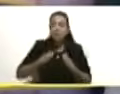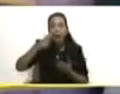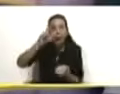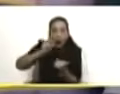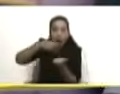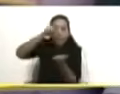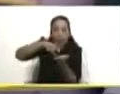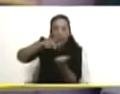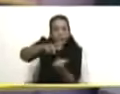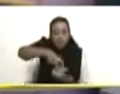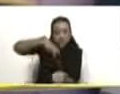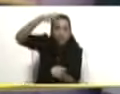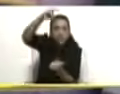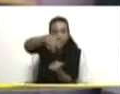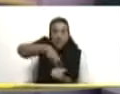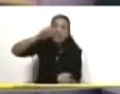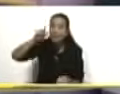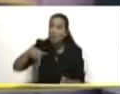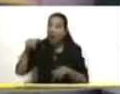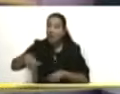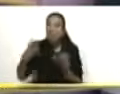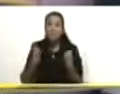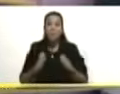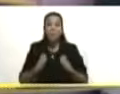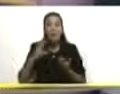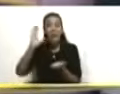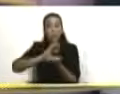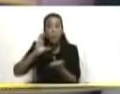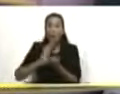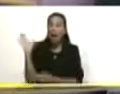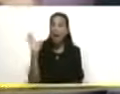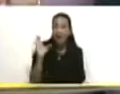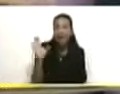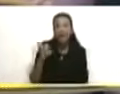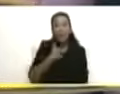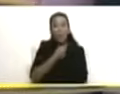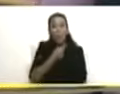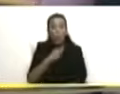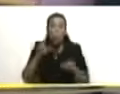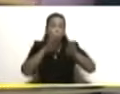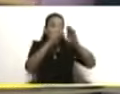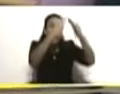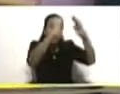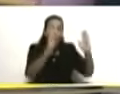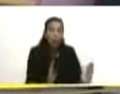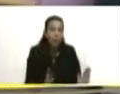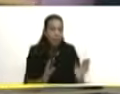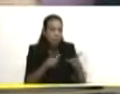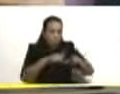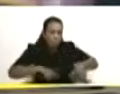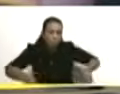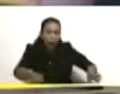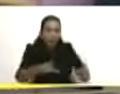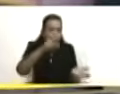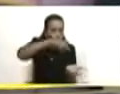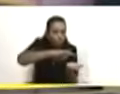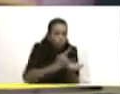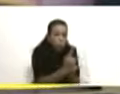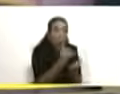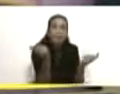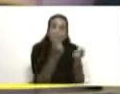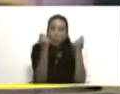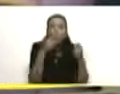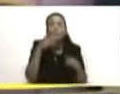y también hasta jóvenes de la ciudad, presidente, que también les gusta sembrar y también a través de la agricultura urbana están